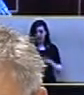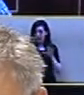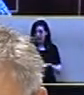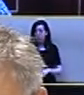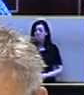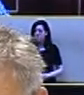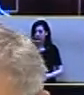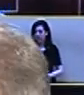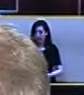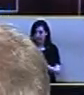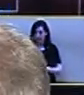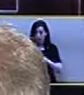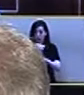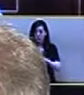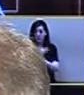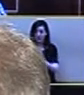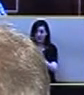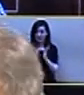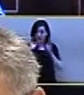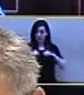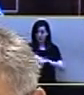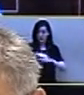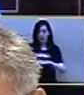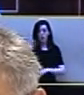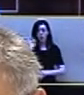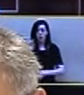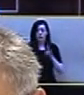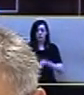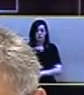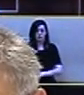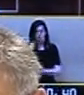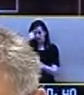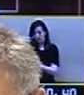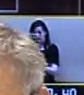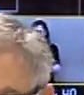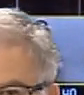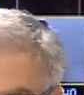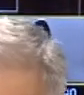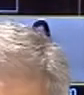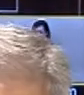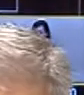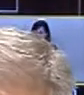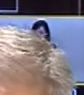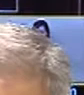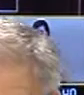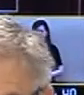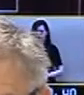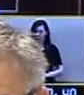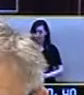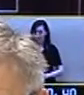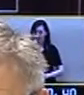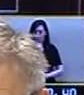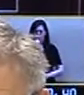partido que se ve afectado por la corrupción sea el partido popular entre otras razones por una razón y es que españa es un país muy descentralizado donde hay un gobierno central y dirigente gobiernos